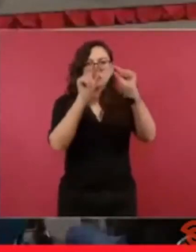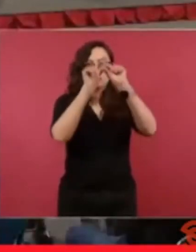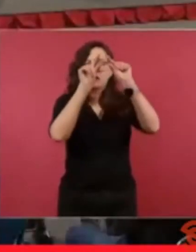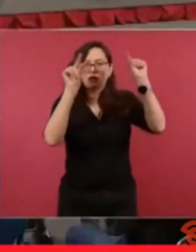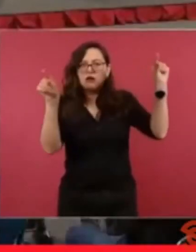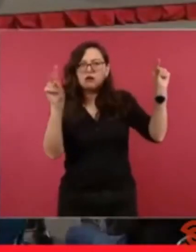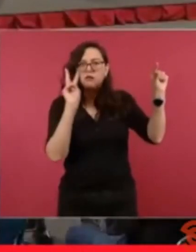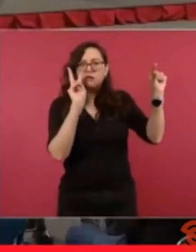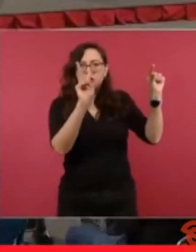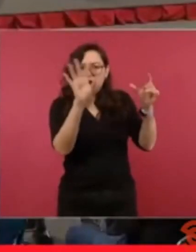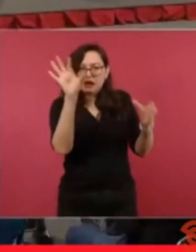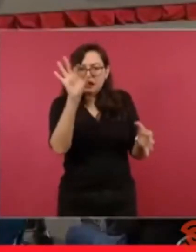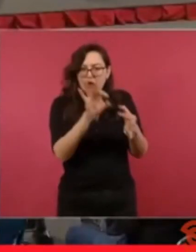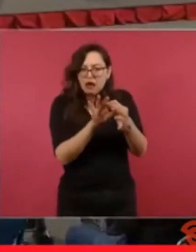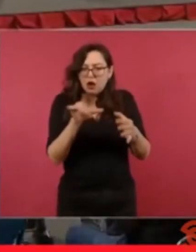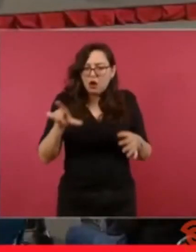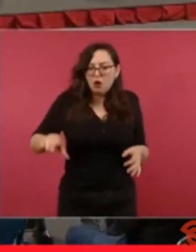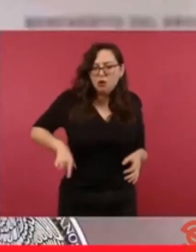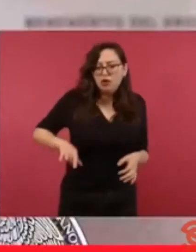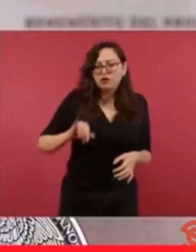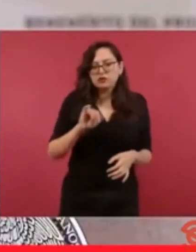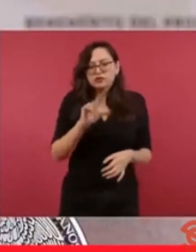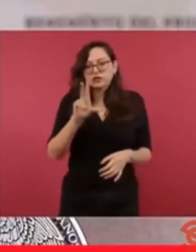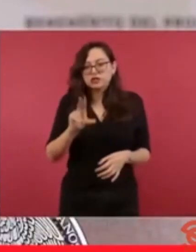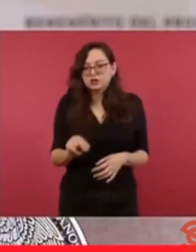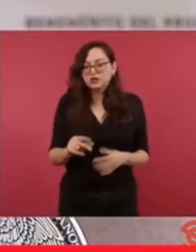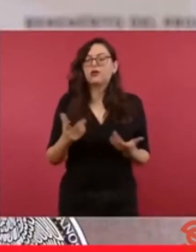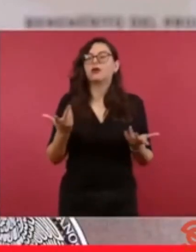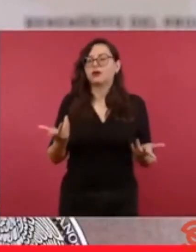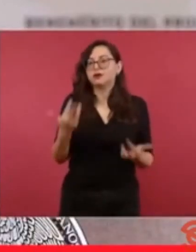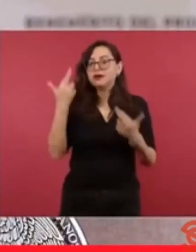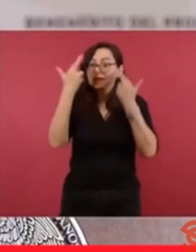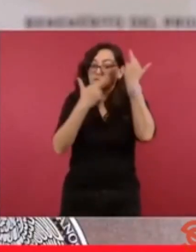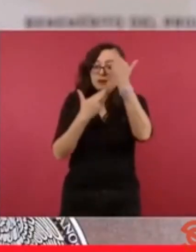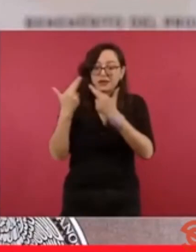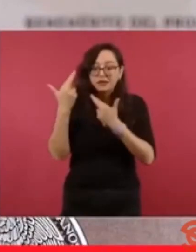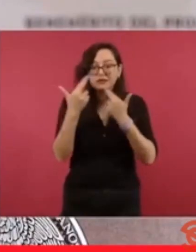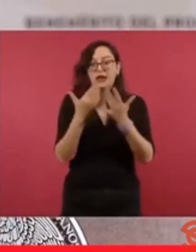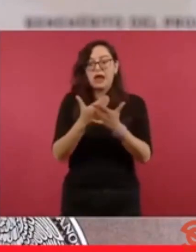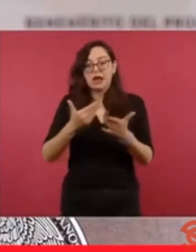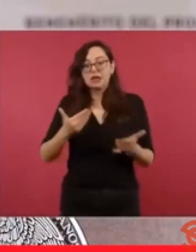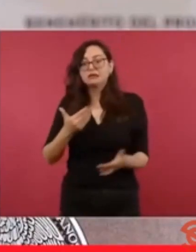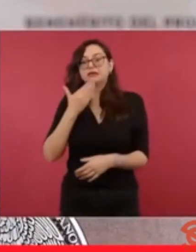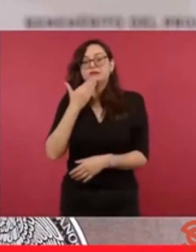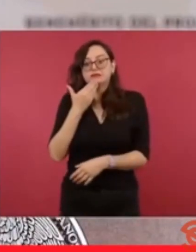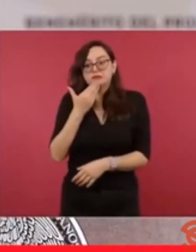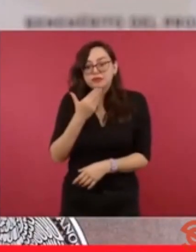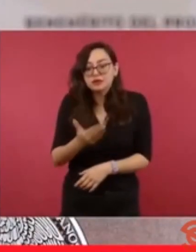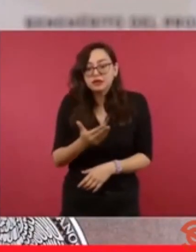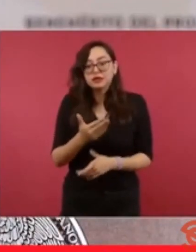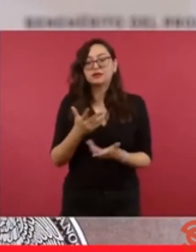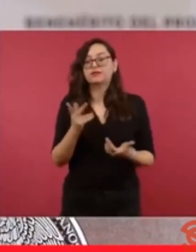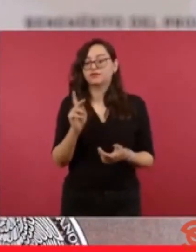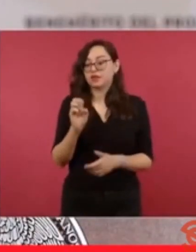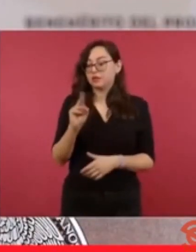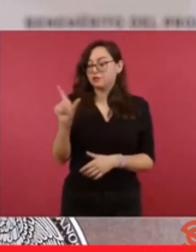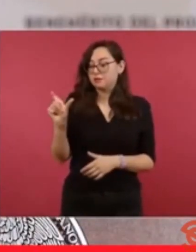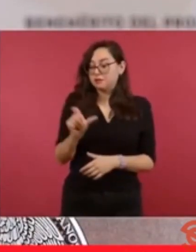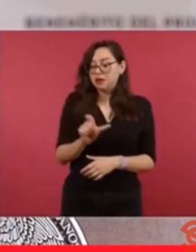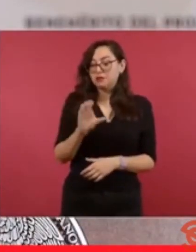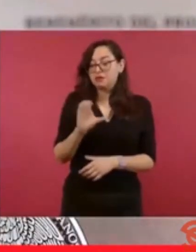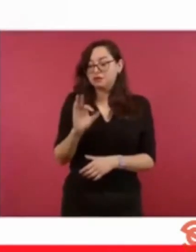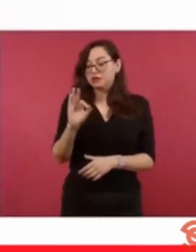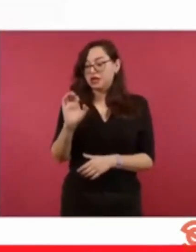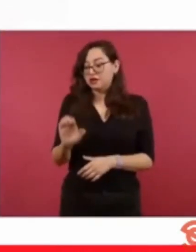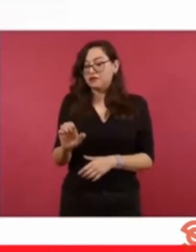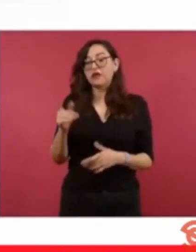confiables. Pemex y CFE no ofrecen invertir ni tampoco ofrecen rendimientos, todo